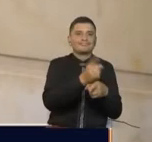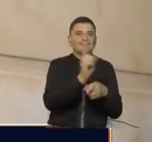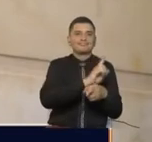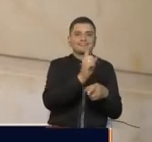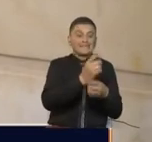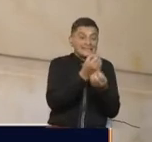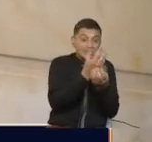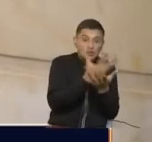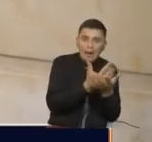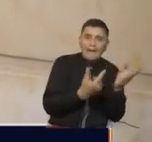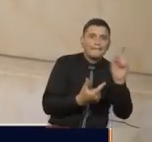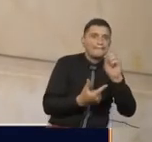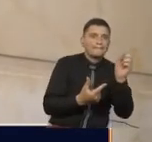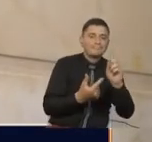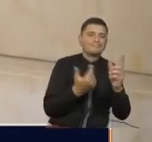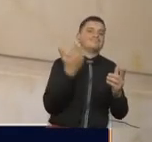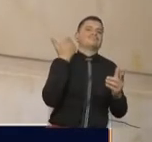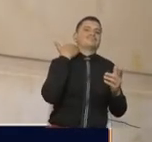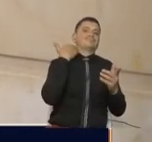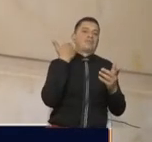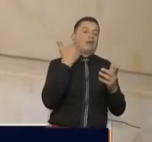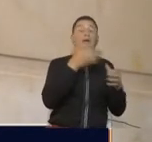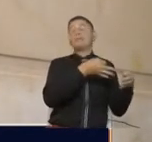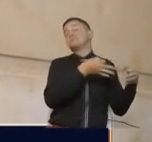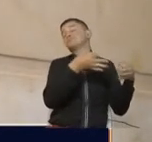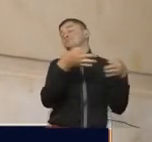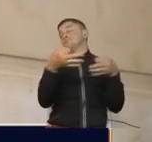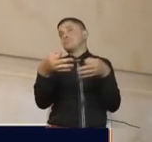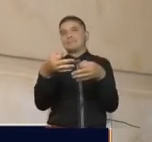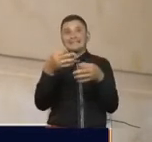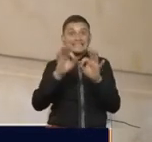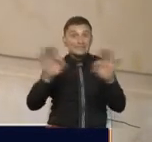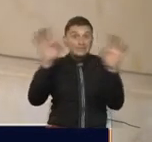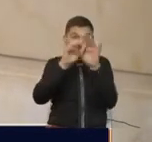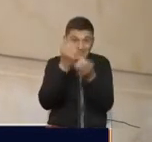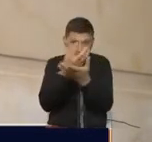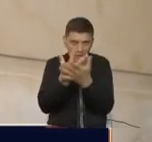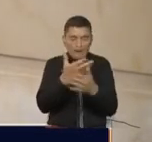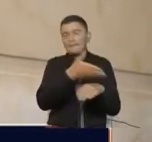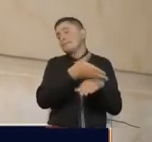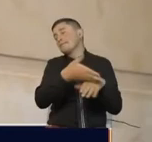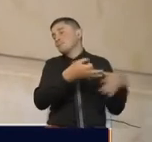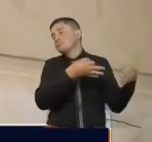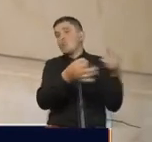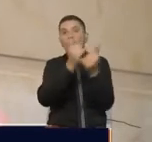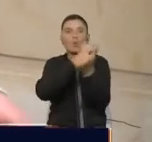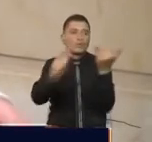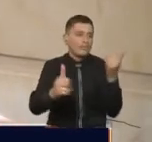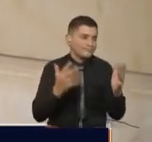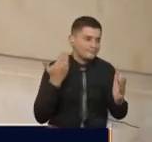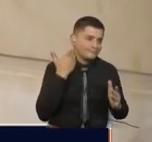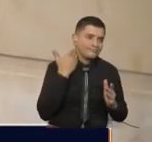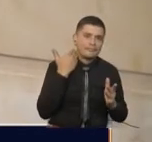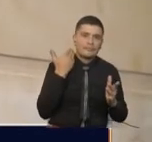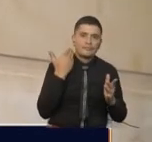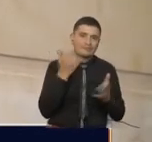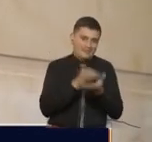no estructurales, que eran importantes, y se dejó para el final las soluciones estructurales. De acuerdo con el senador